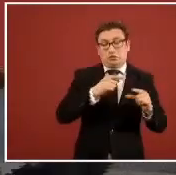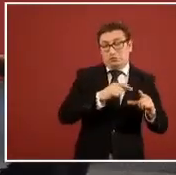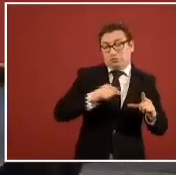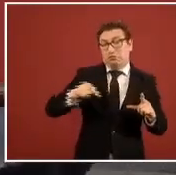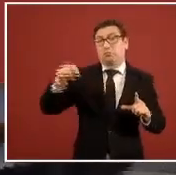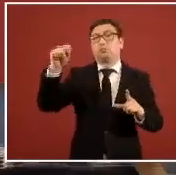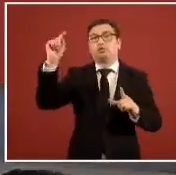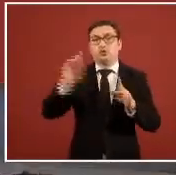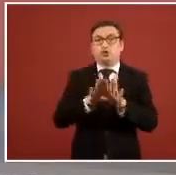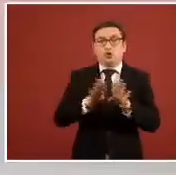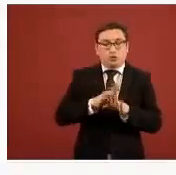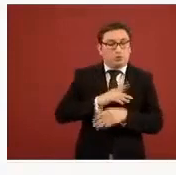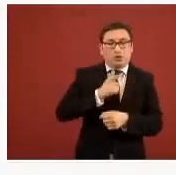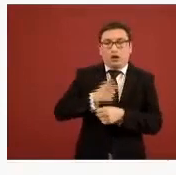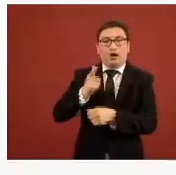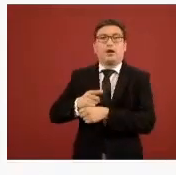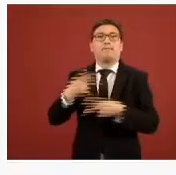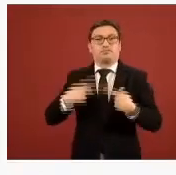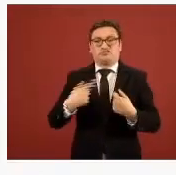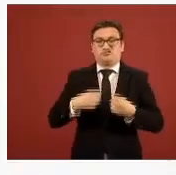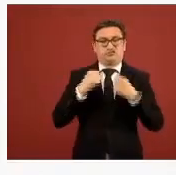acumulados, confirmados, estos